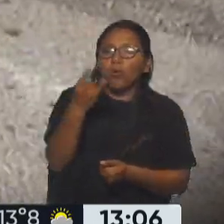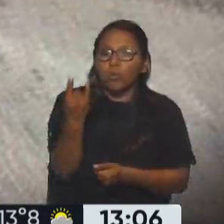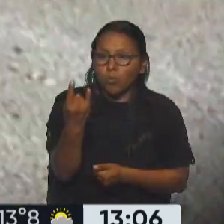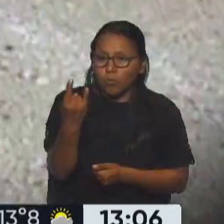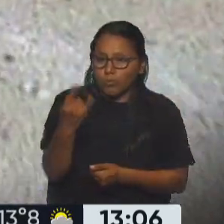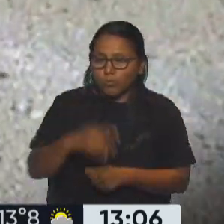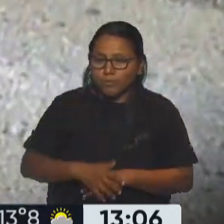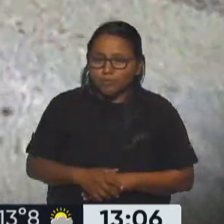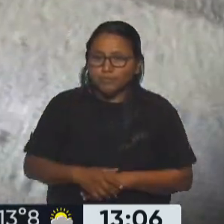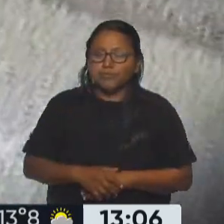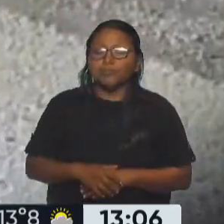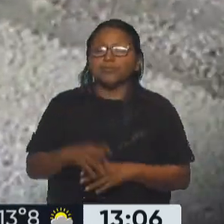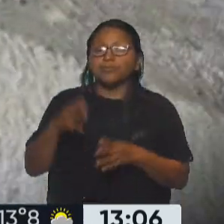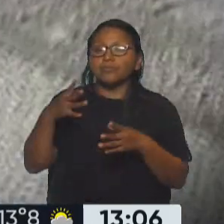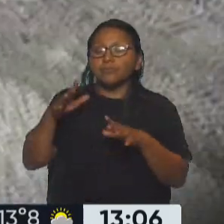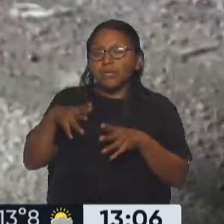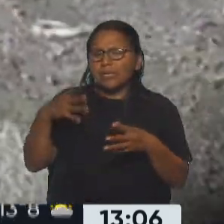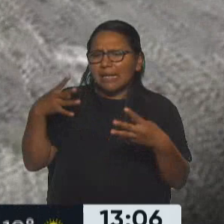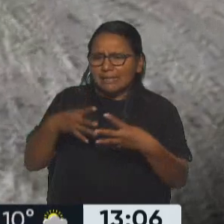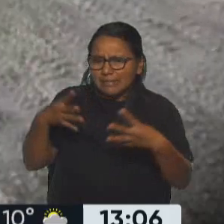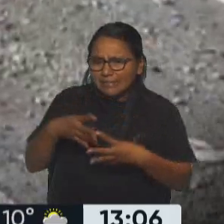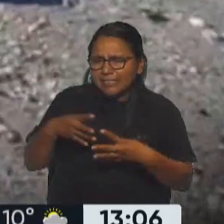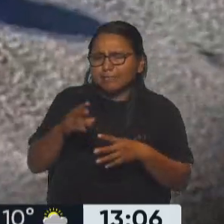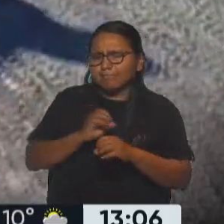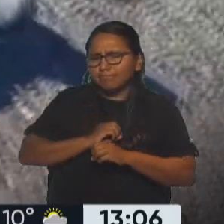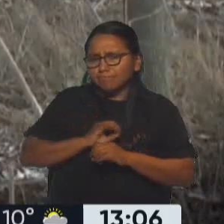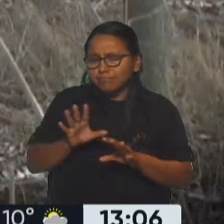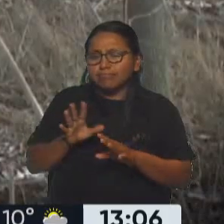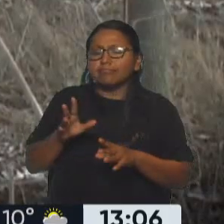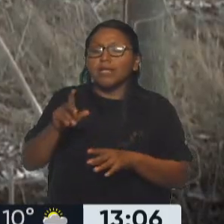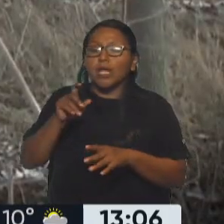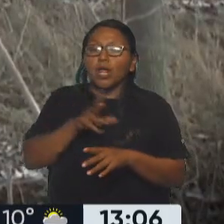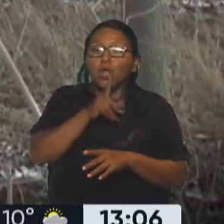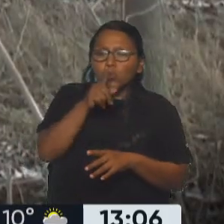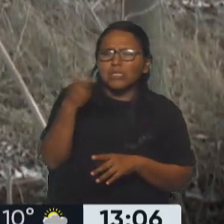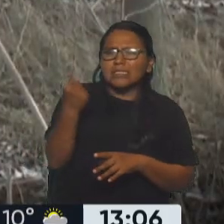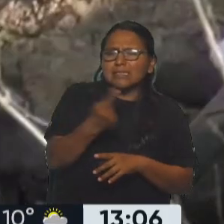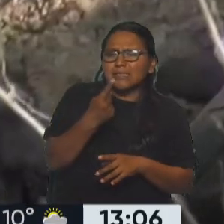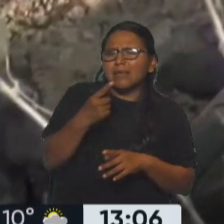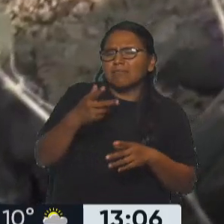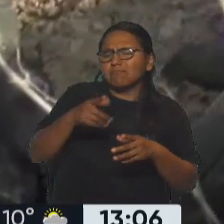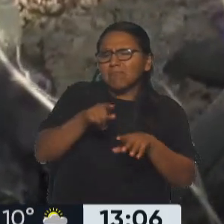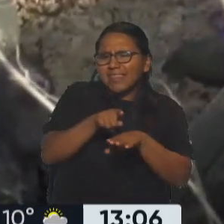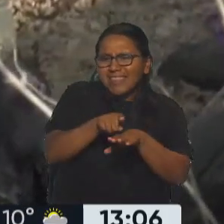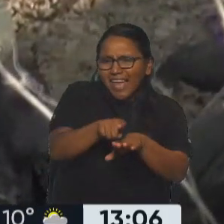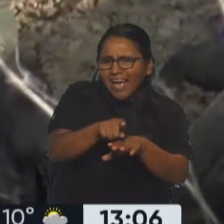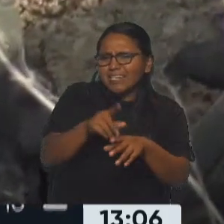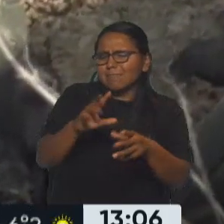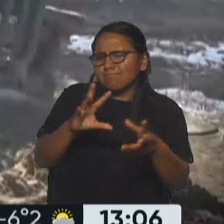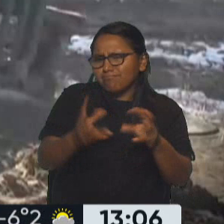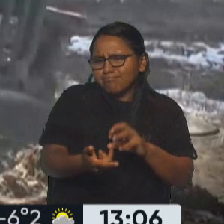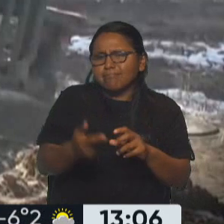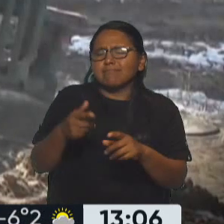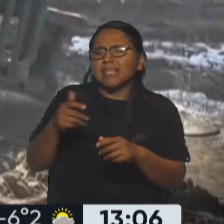La campaña del Donbass, una feroz guerra de desgaste en la que las tropas rusas perdieron cientos de blindados, varias unidades de élite